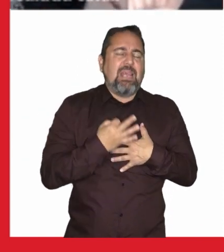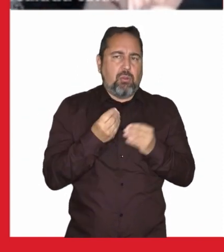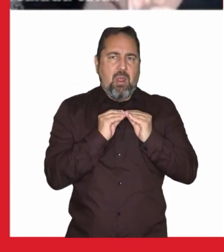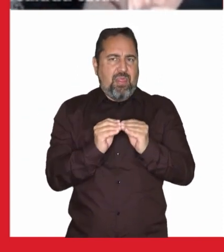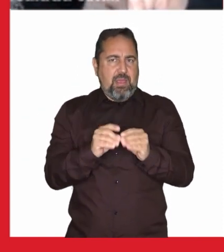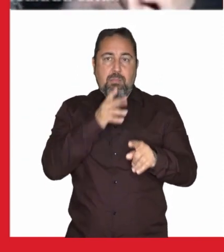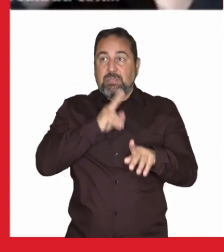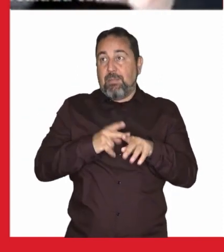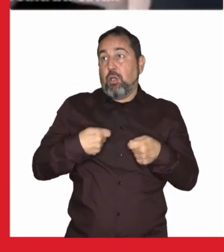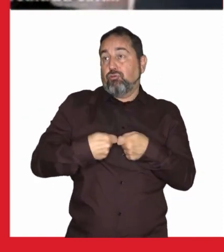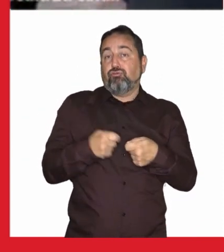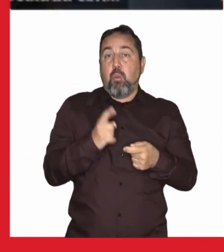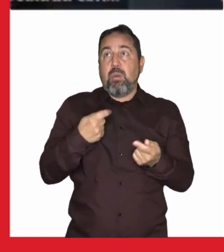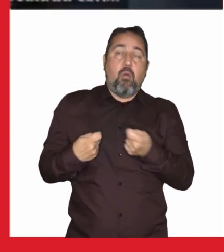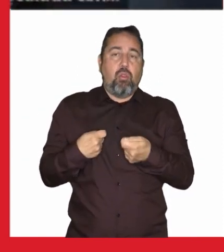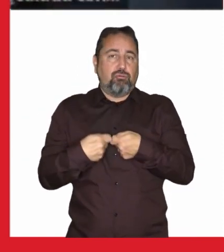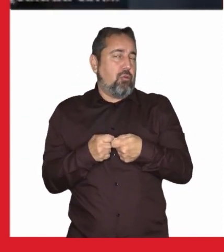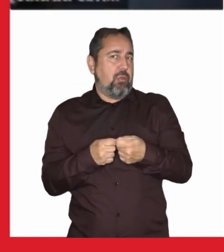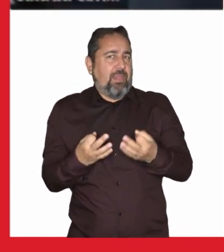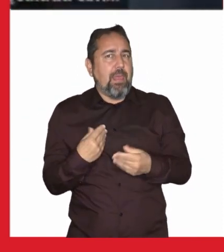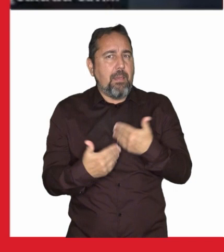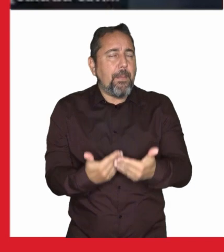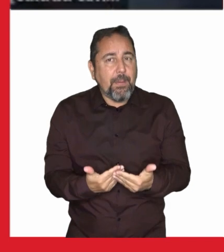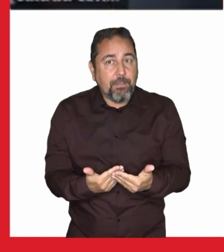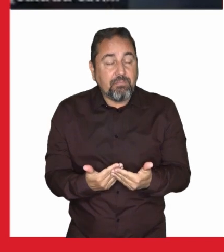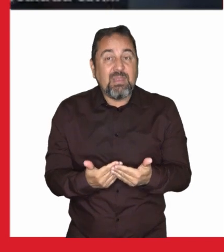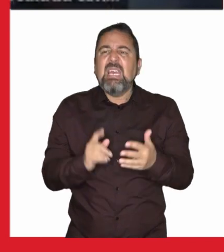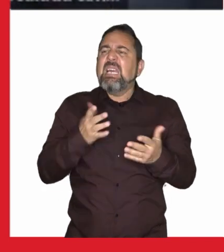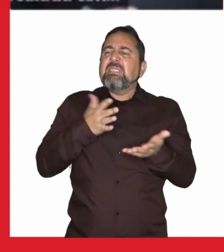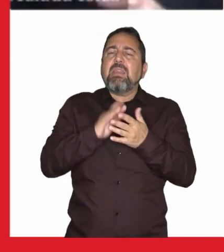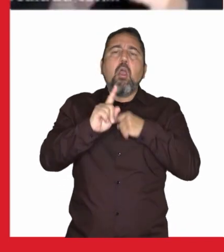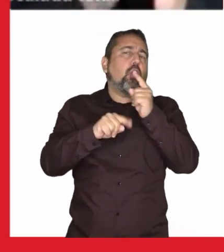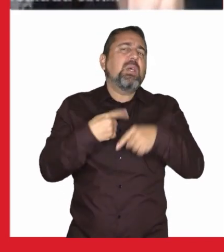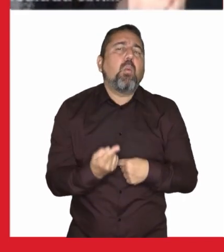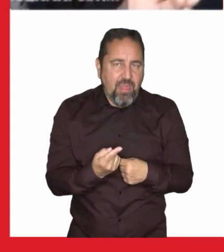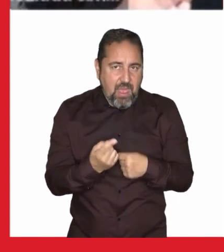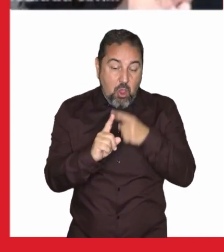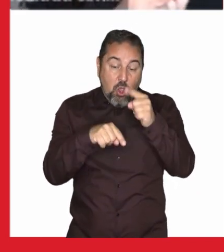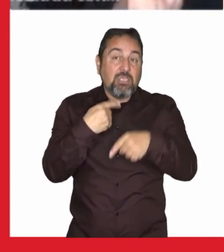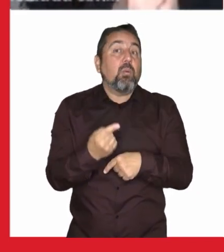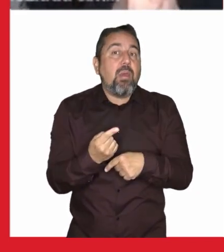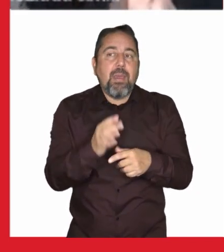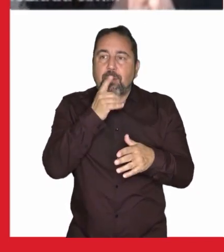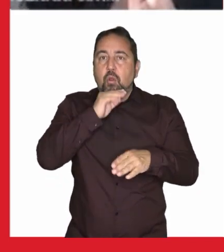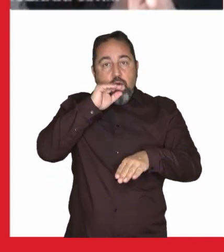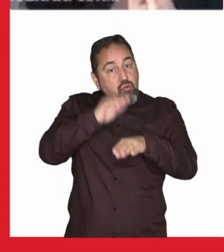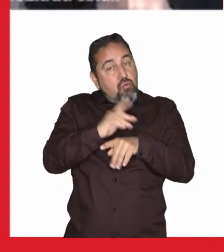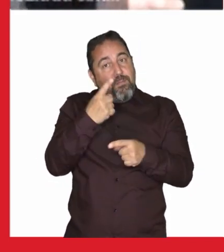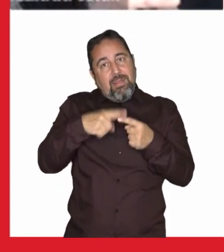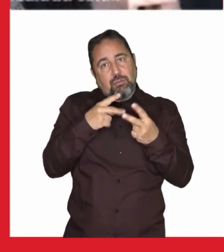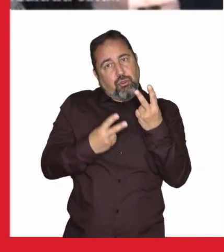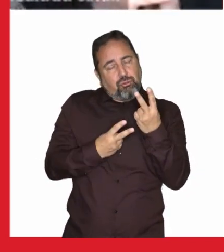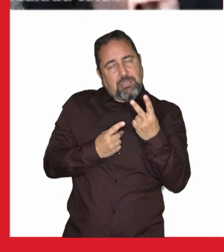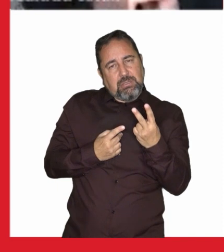a desarrollar o deben desarrollar por el hecho de ser socios y socias en un negocio, ¿vale? Y qué consecuencias se pueden derivar